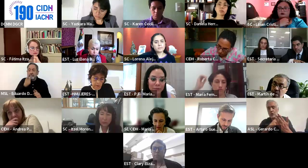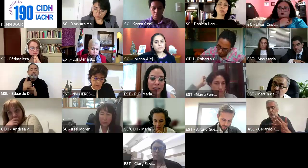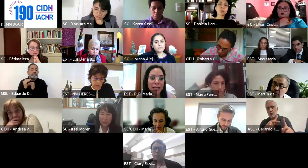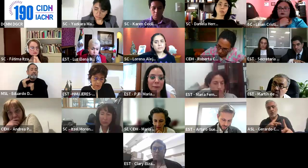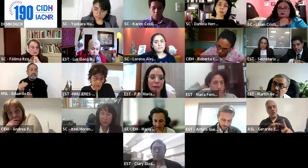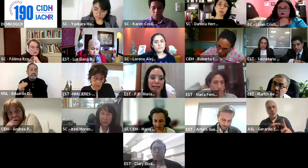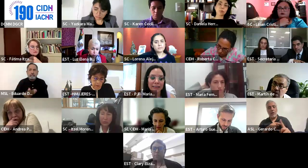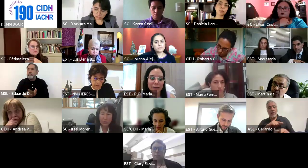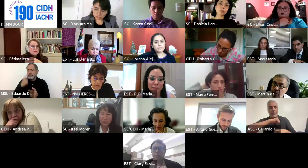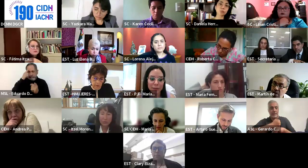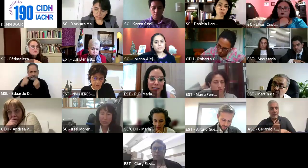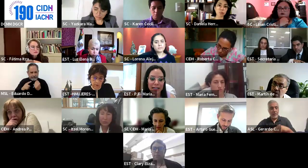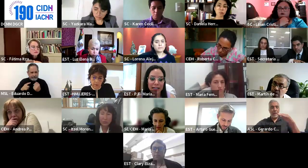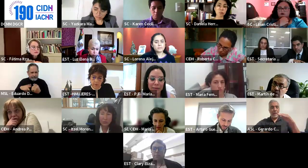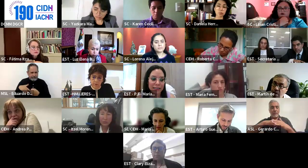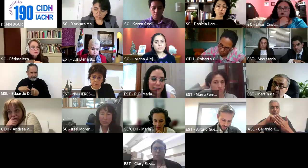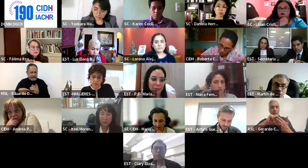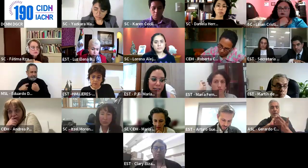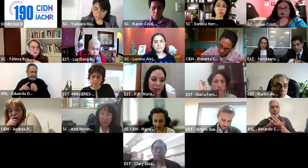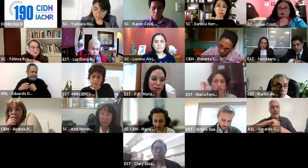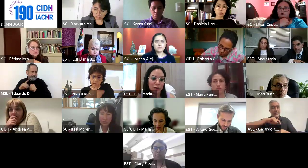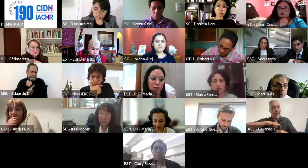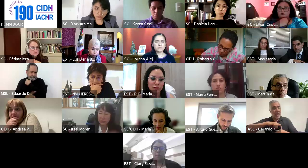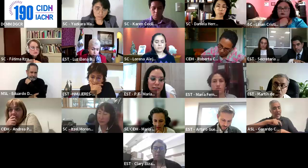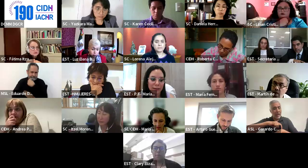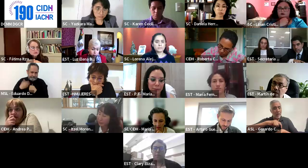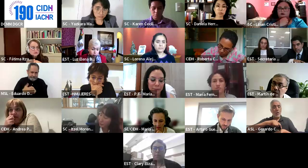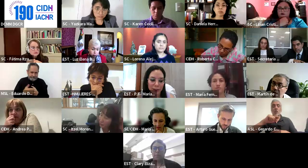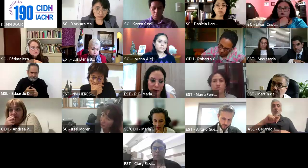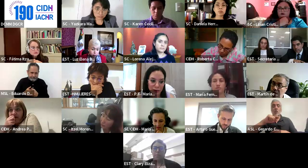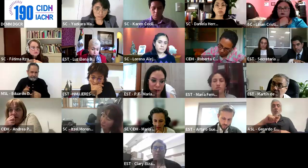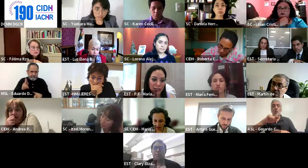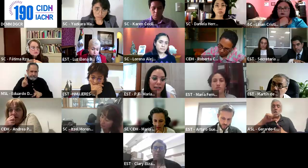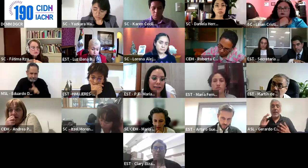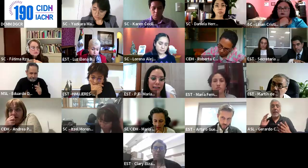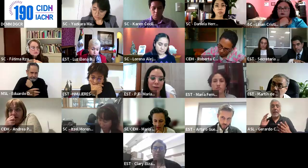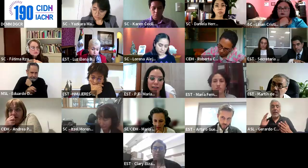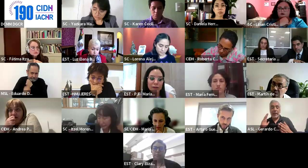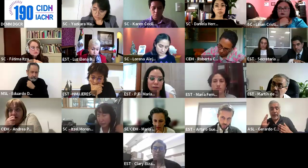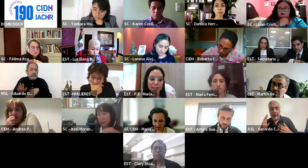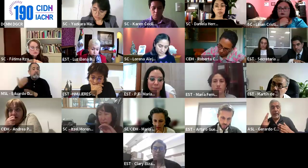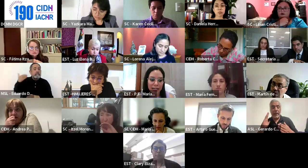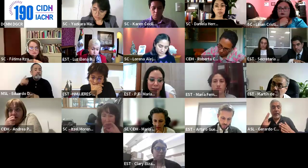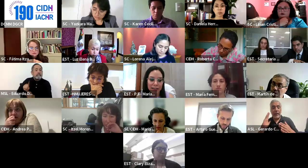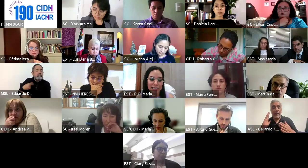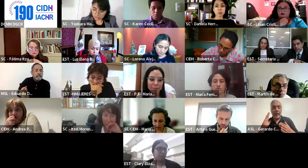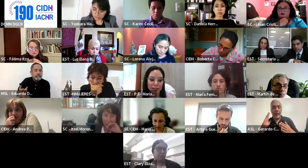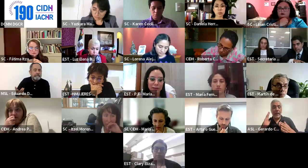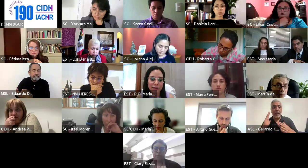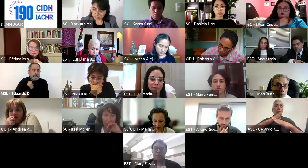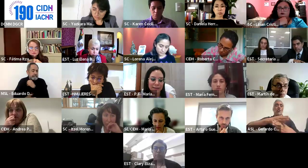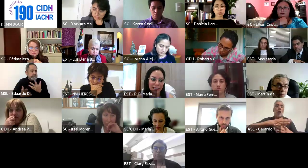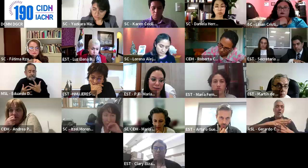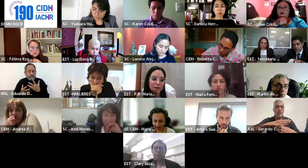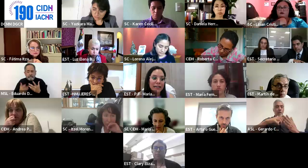tiempo para interrumpir legalmente el embarazo producto de la violación, dado que no contemplaba el